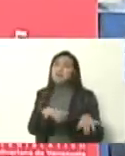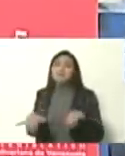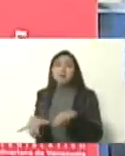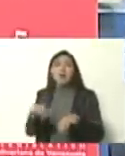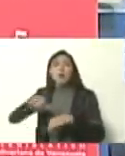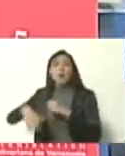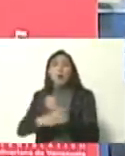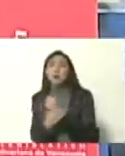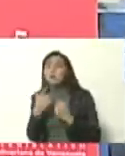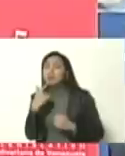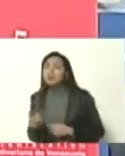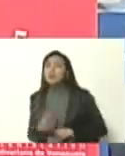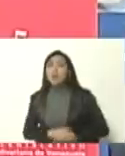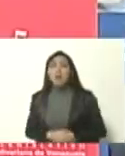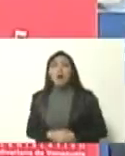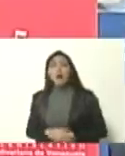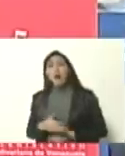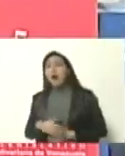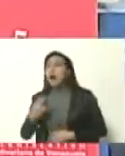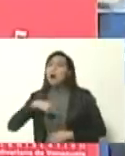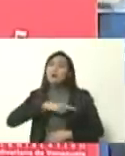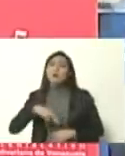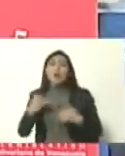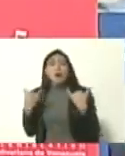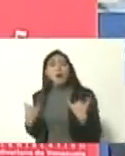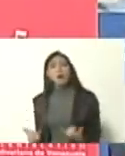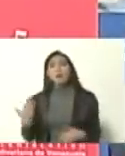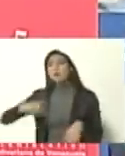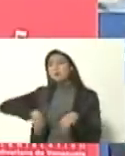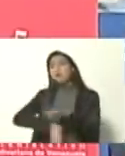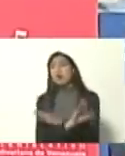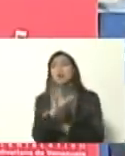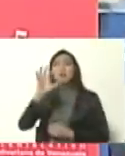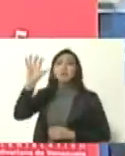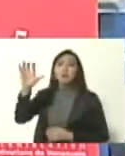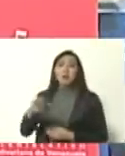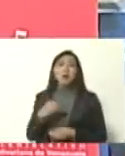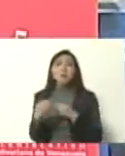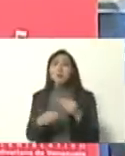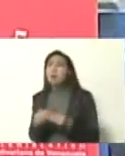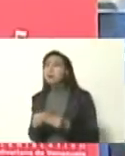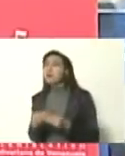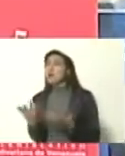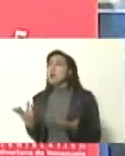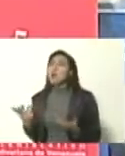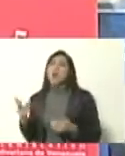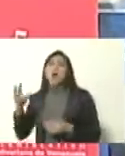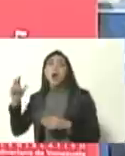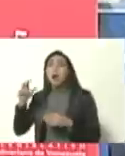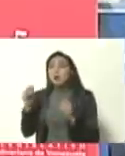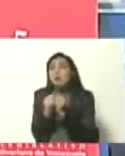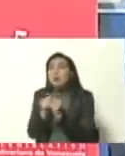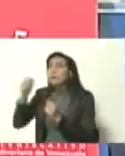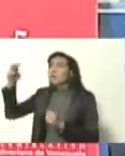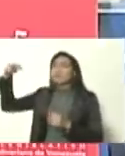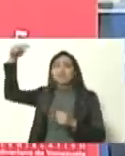a lanzarnos en Benji desde un tepuy. Mira lo que